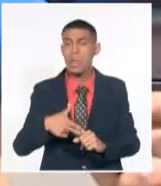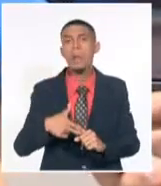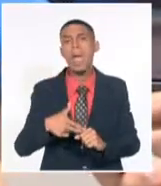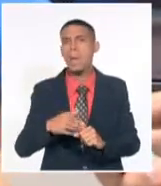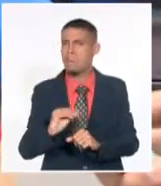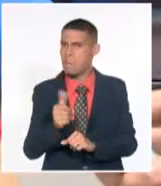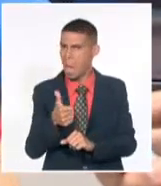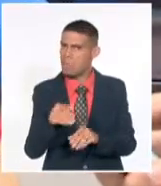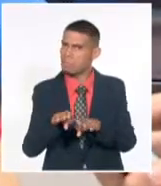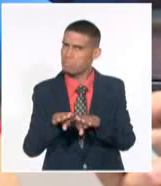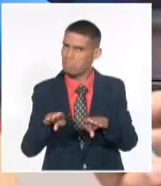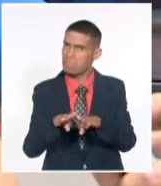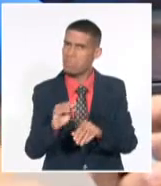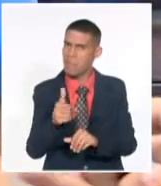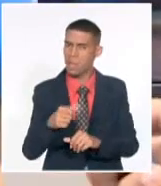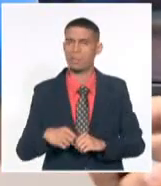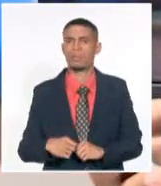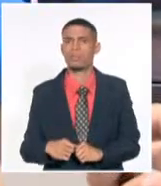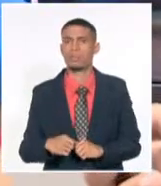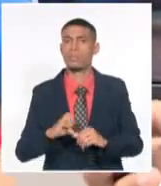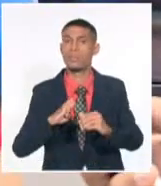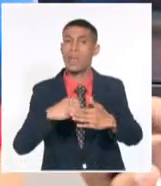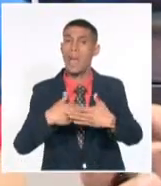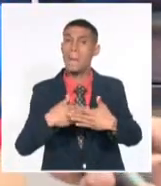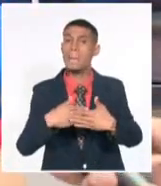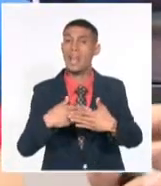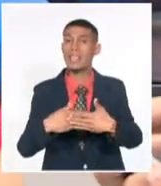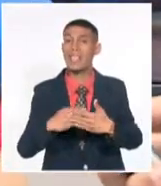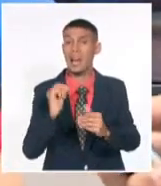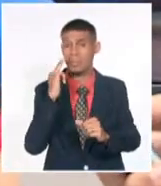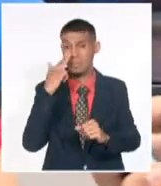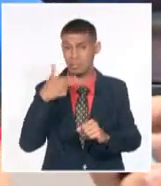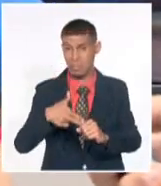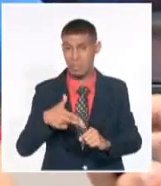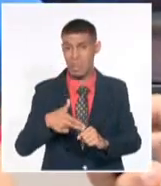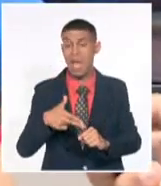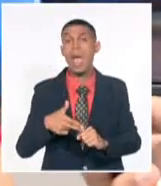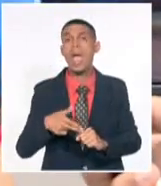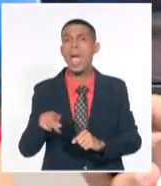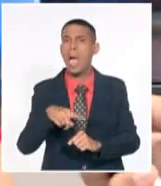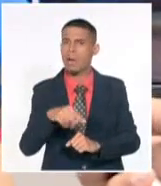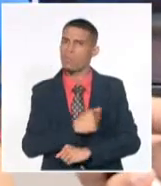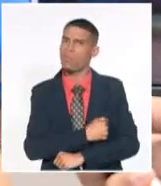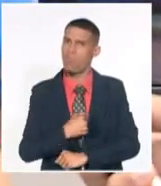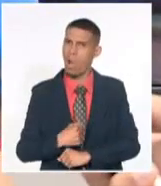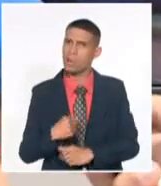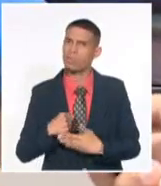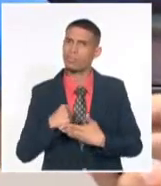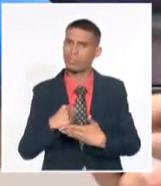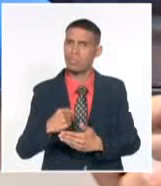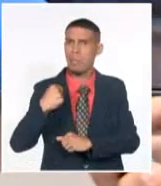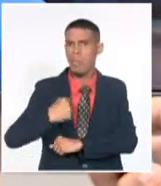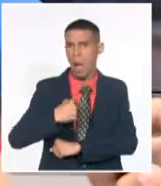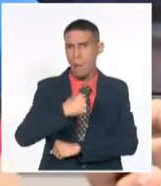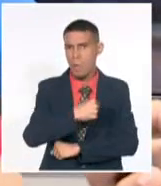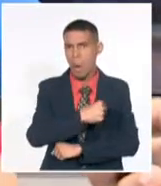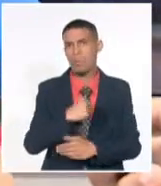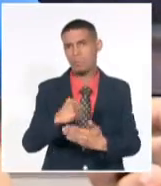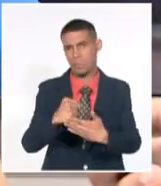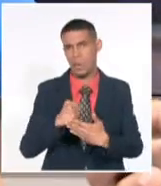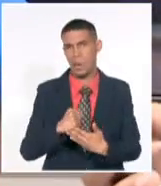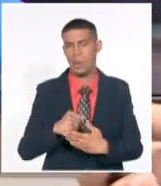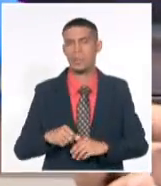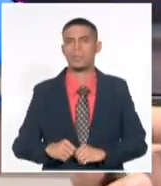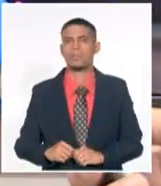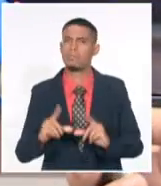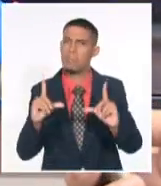la la unión Coupe ha hecho un esfuerzo y se ha transportado El combustible hacia la generación distribu Y tenemos muy baja